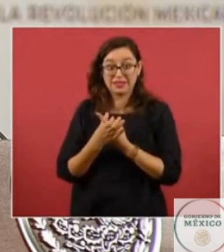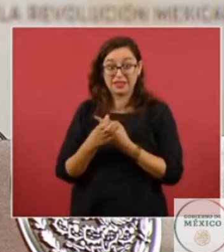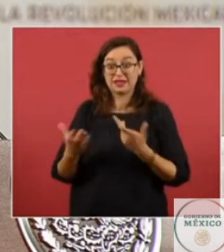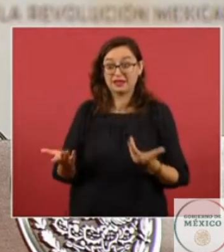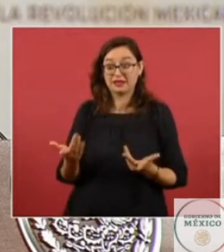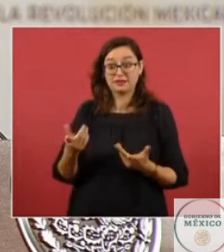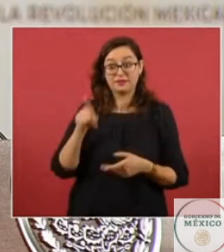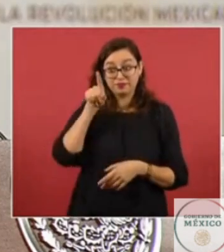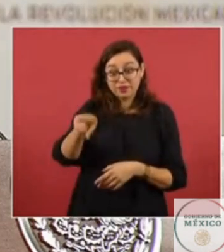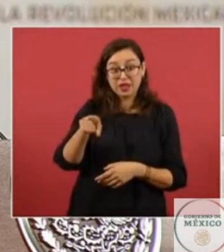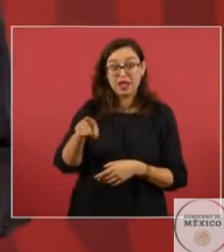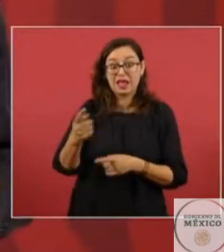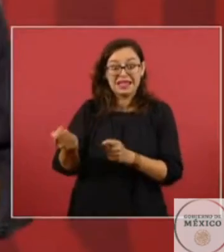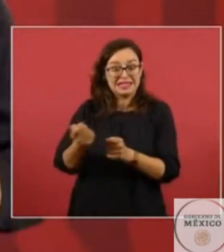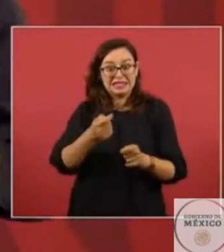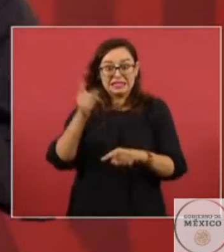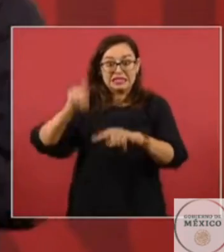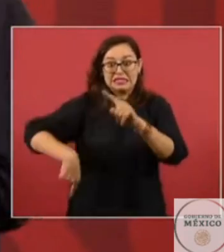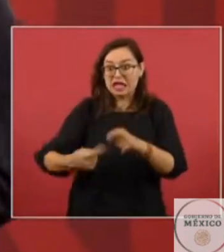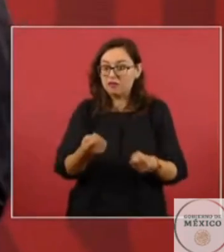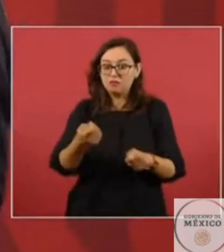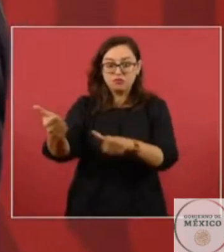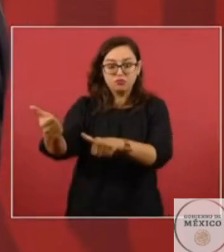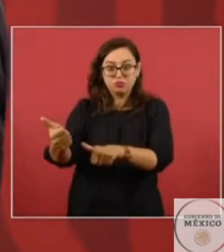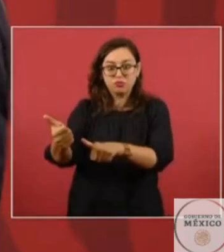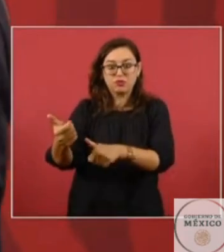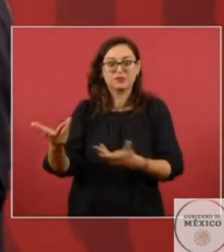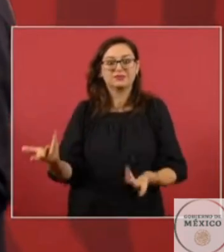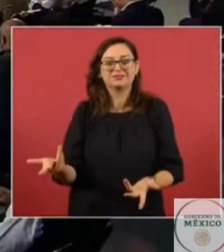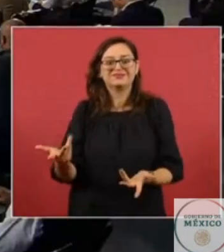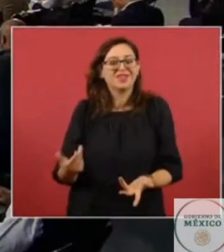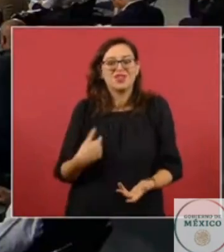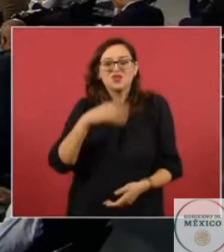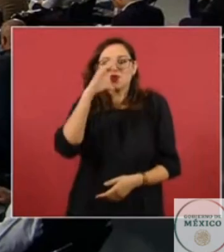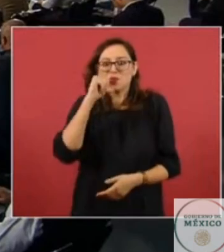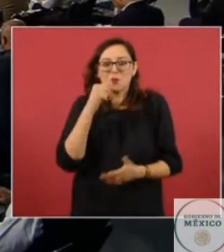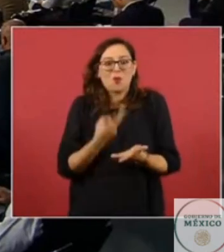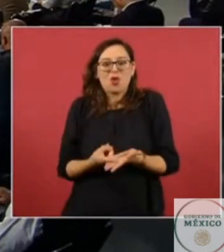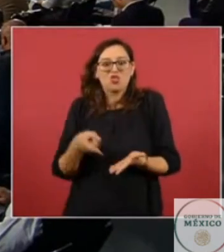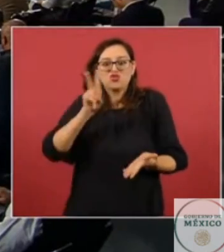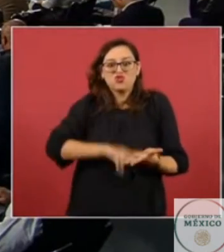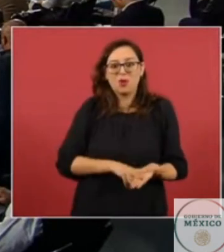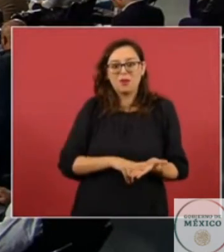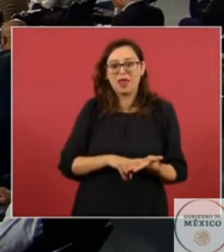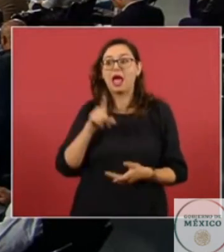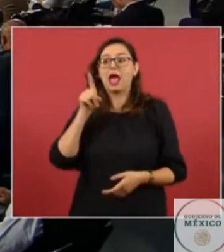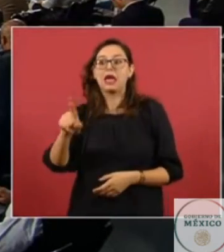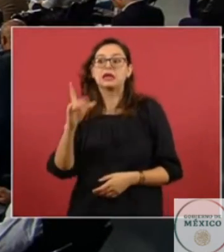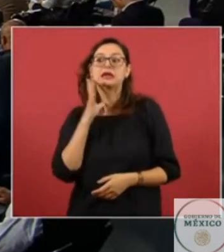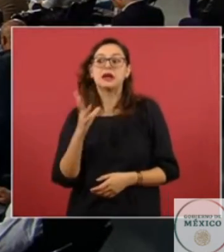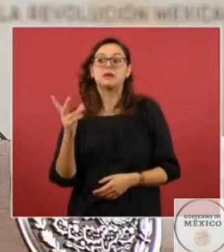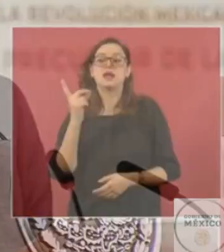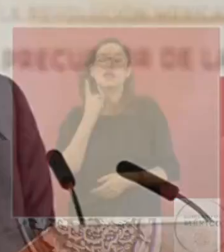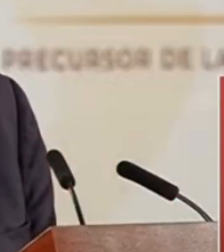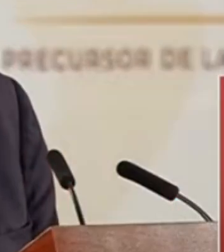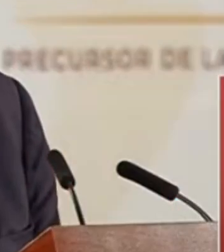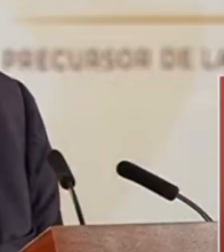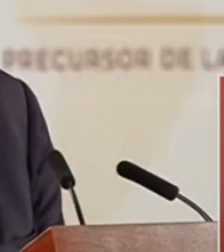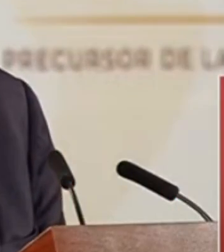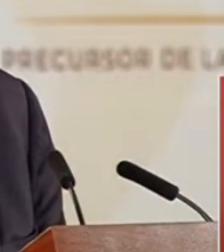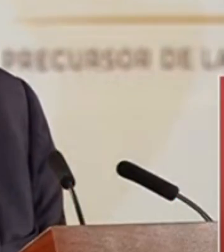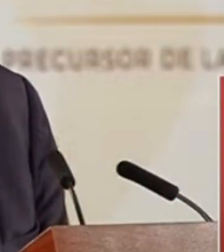cuenta, no se descartan automáticamente. ¿Pero se ha detectado algún movimiento irregular en las cuentas del presidente